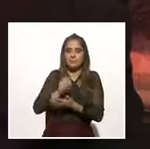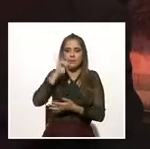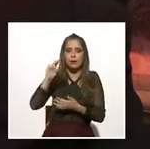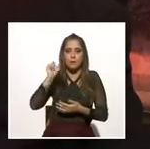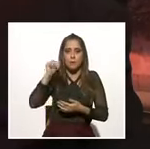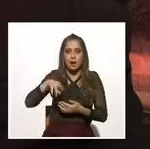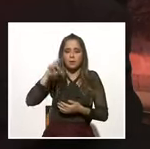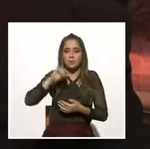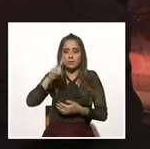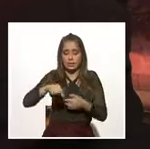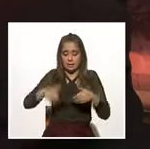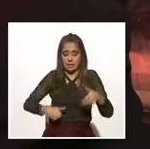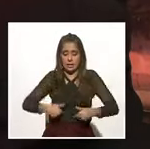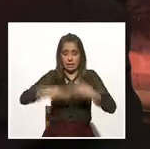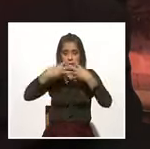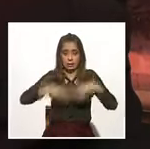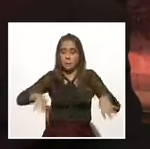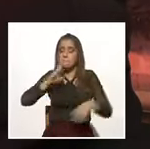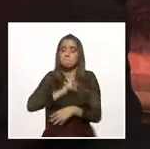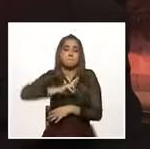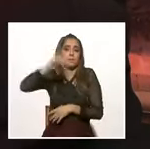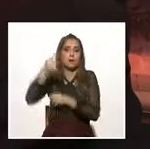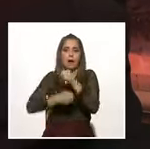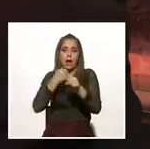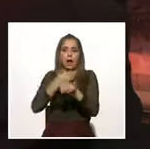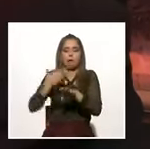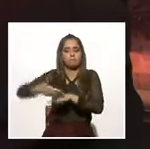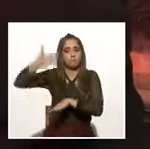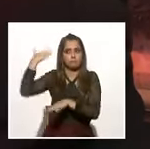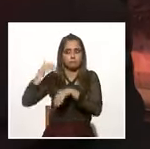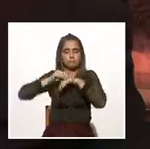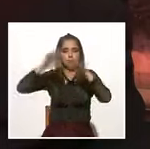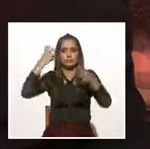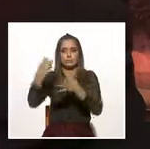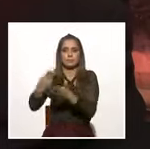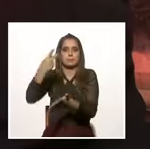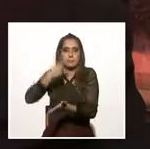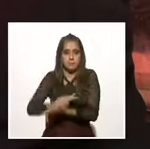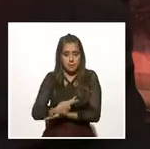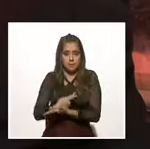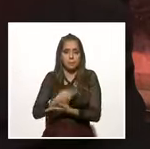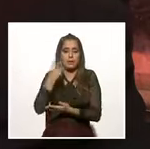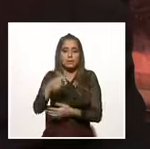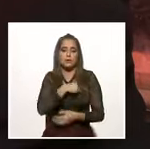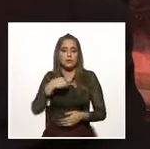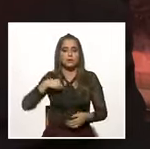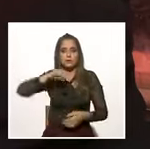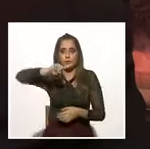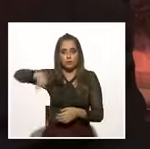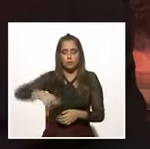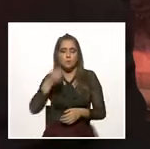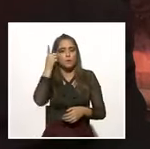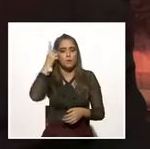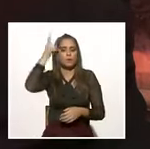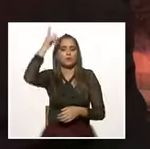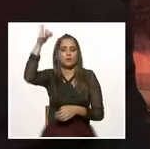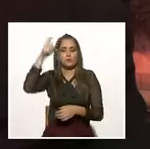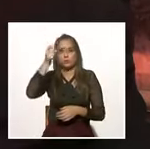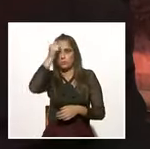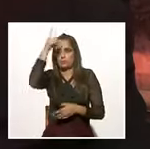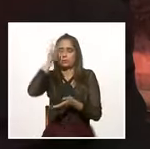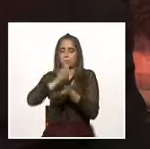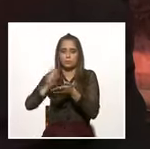ser la mejor obra de teatro mexicano en el año en que fue estrenada. Les estamos hablando de Nosotros Somos Dios, del notable